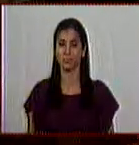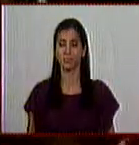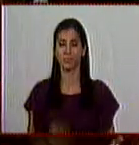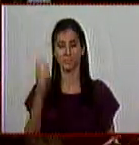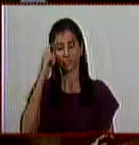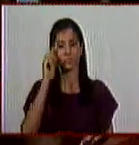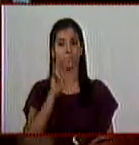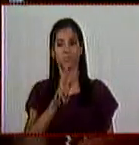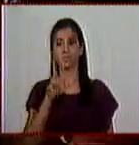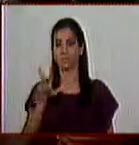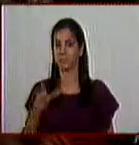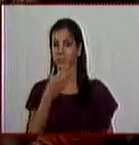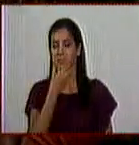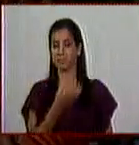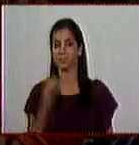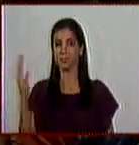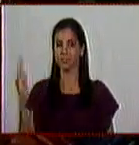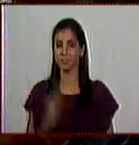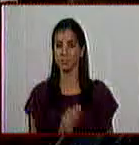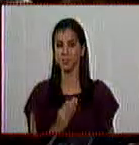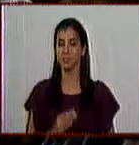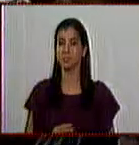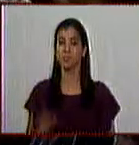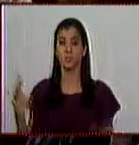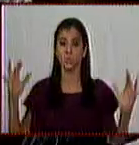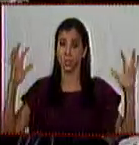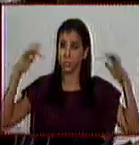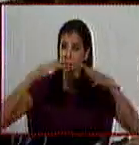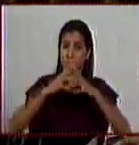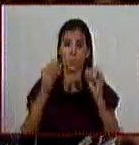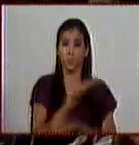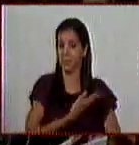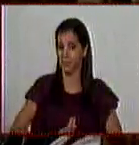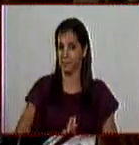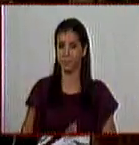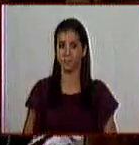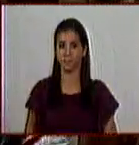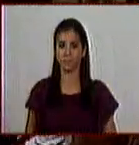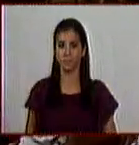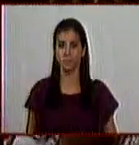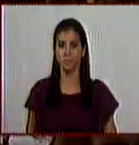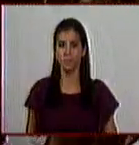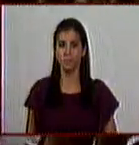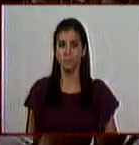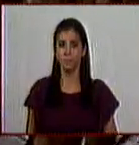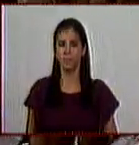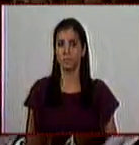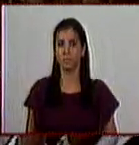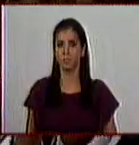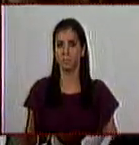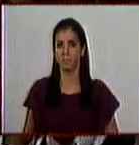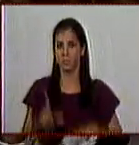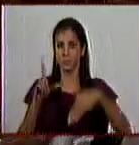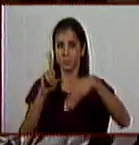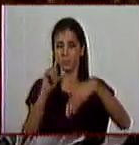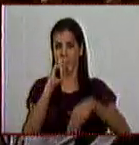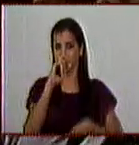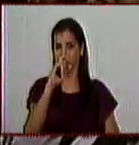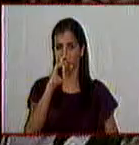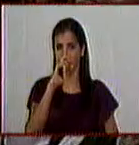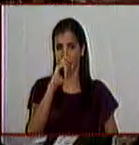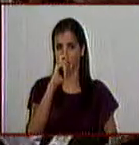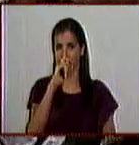dos y el tres con la presencia de todos los presidentes y presidentas de nuestra América Latina ustedes hayan